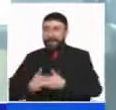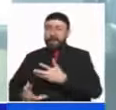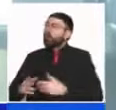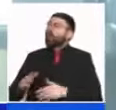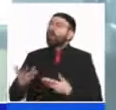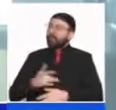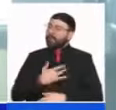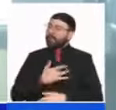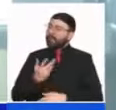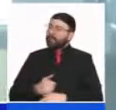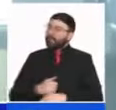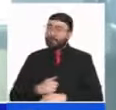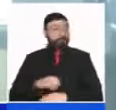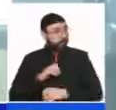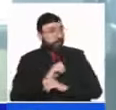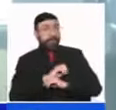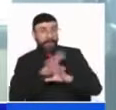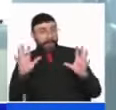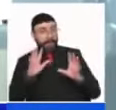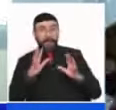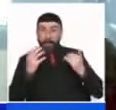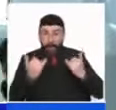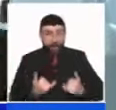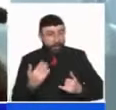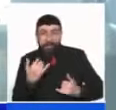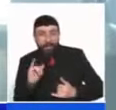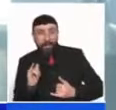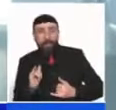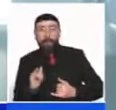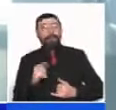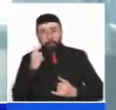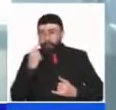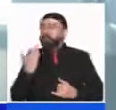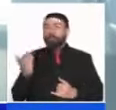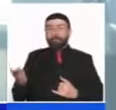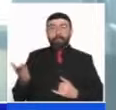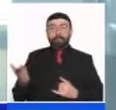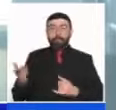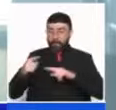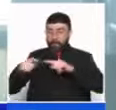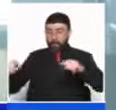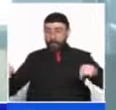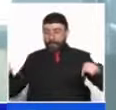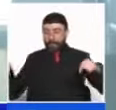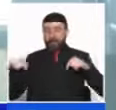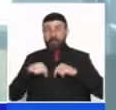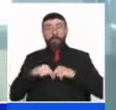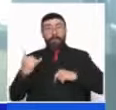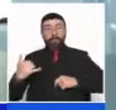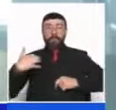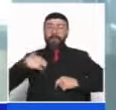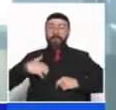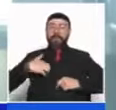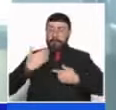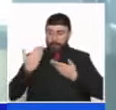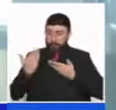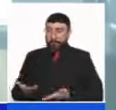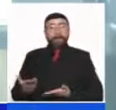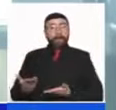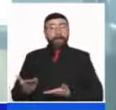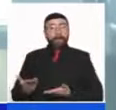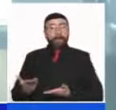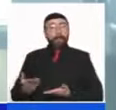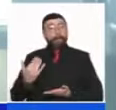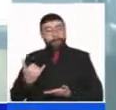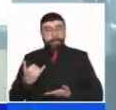percibes tú? Absolutamente, y desde ya, por ejemplo, ustedes lo pueden ver, el stand destacado, eso hace justamente que Argentina le